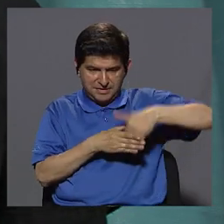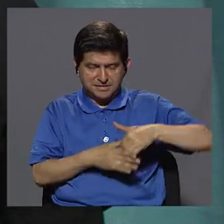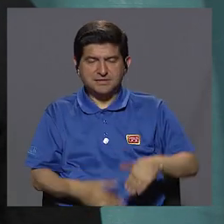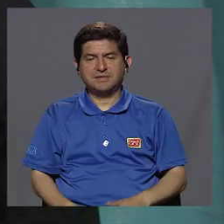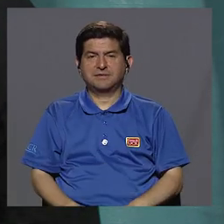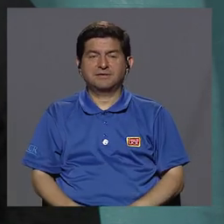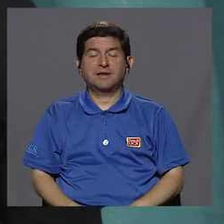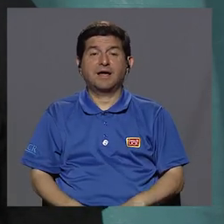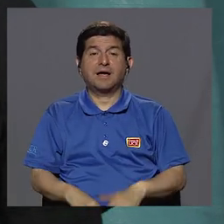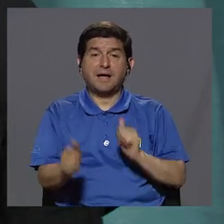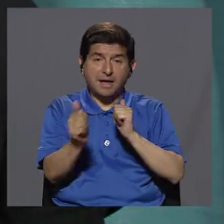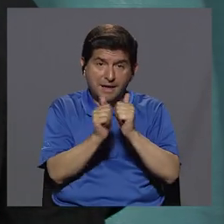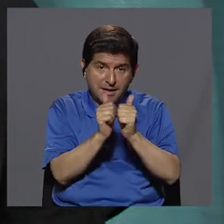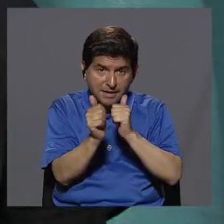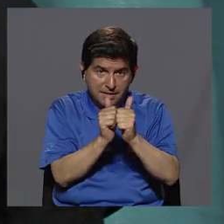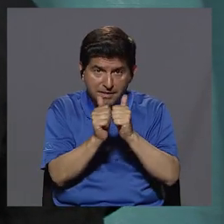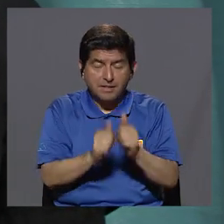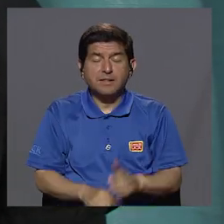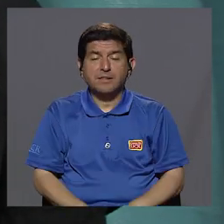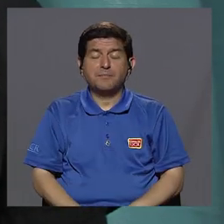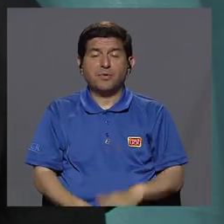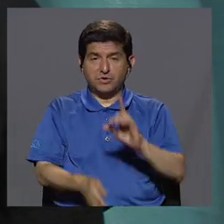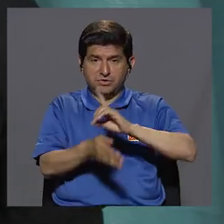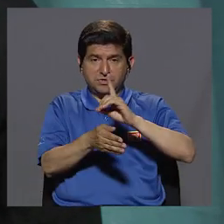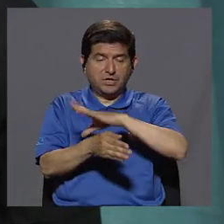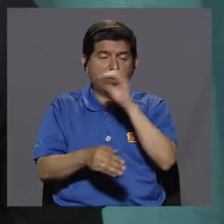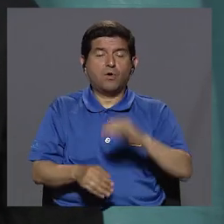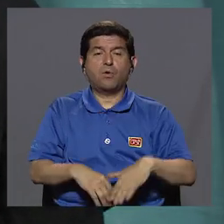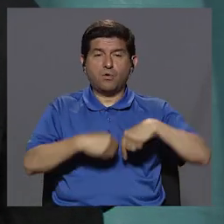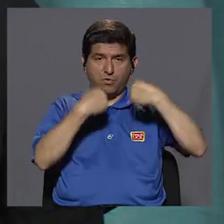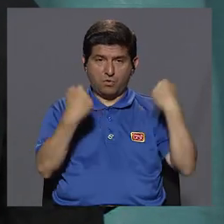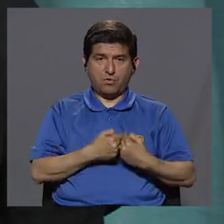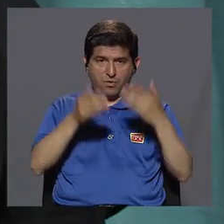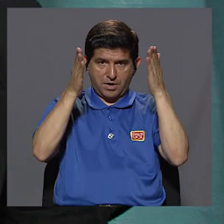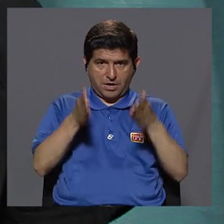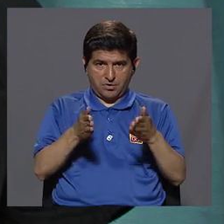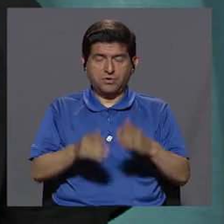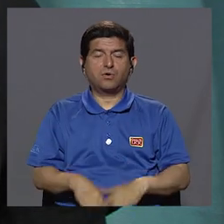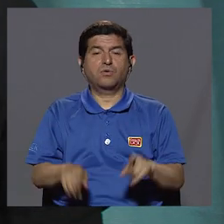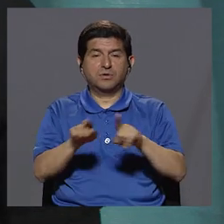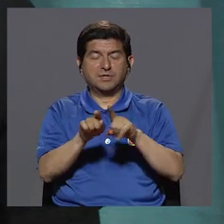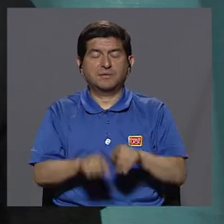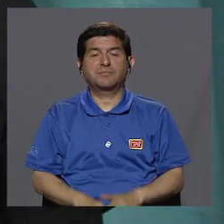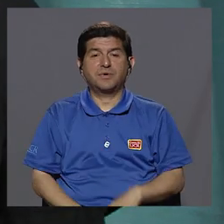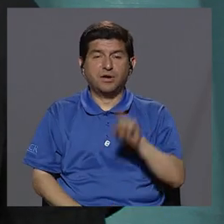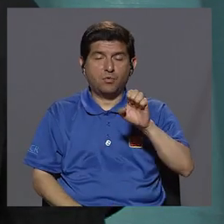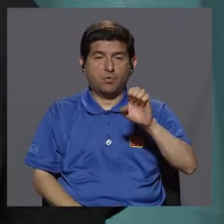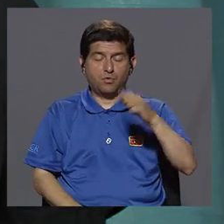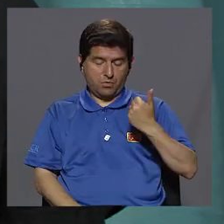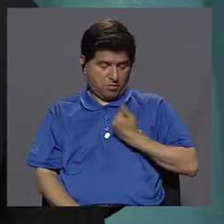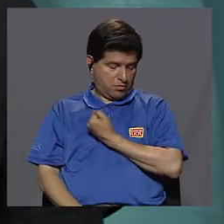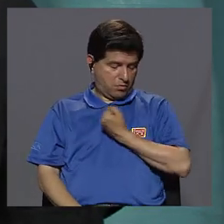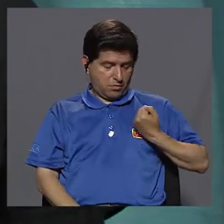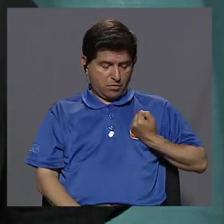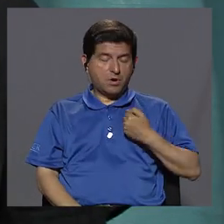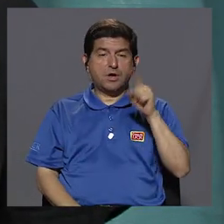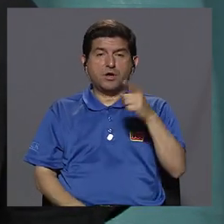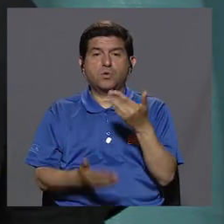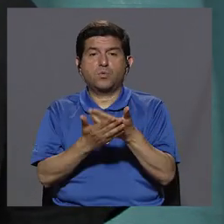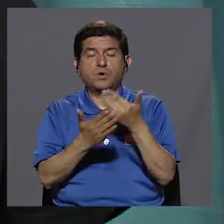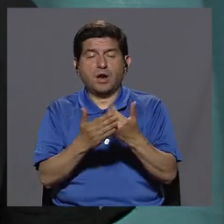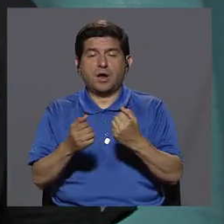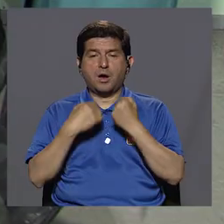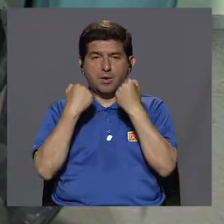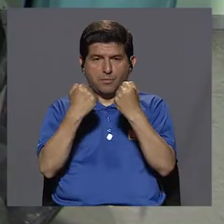especialista en medicina al deporte o cardiólogo y que lo mínimo que tiene que tener es un ecocardiograma de una prueba de esfuerzo antes de empezar a iniciar